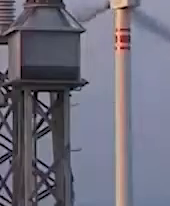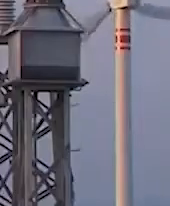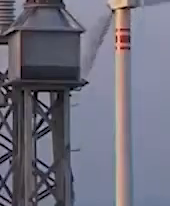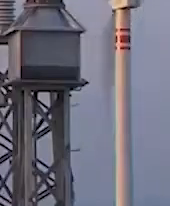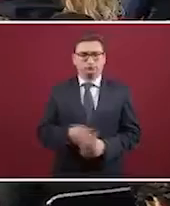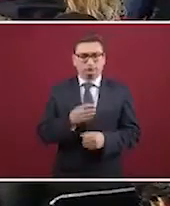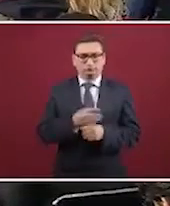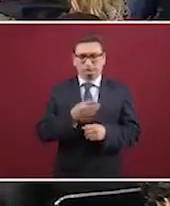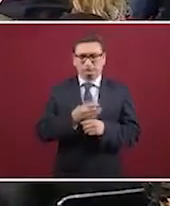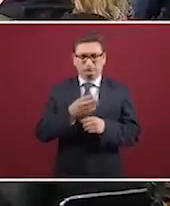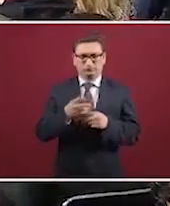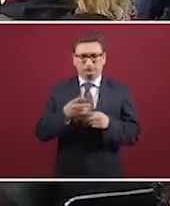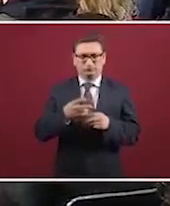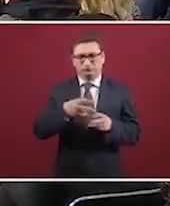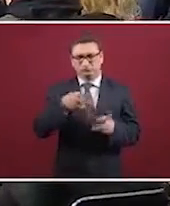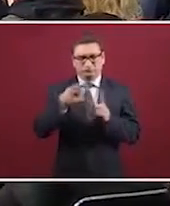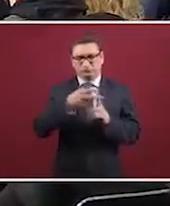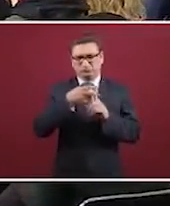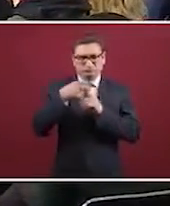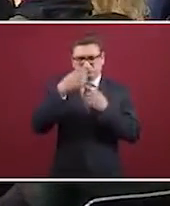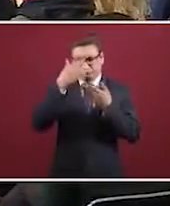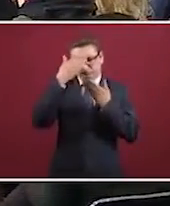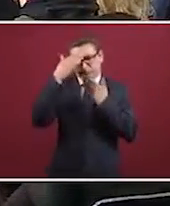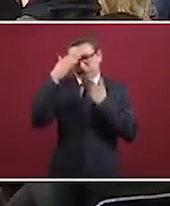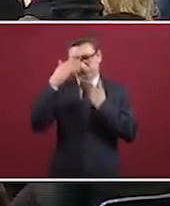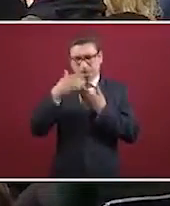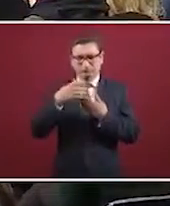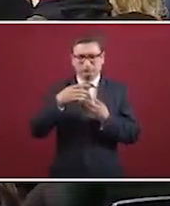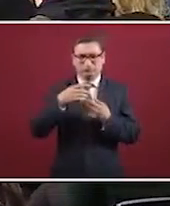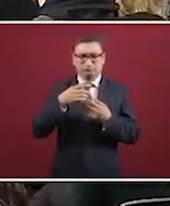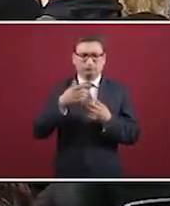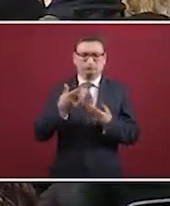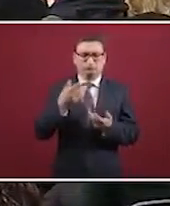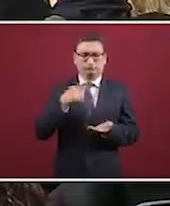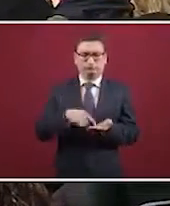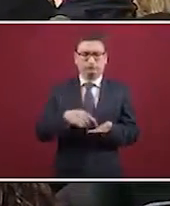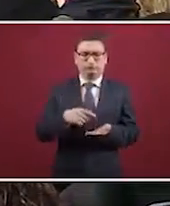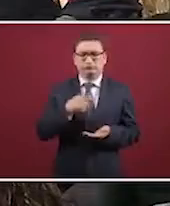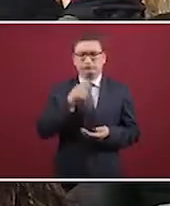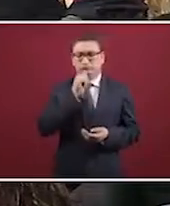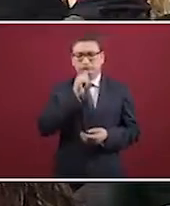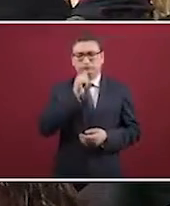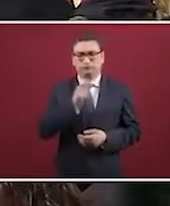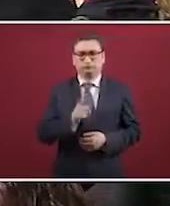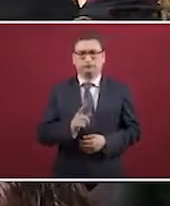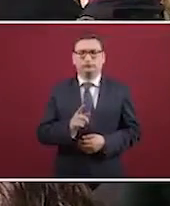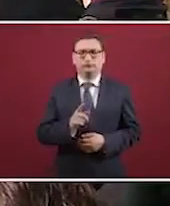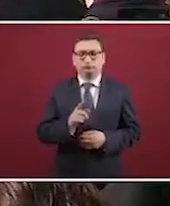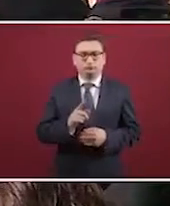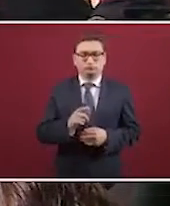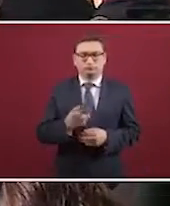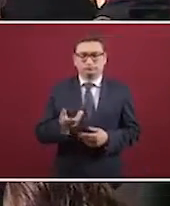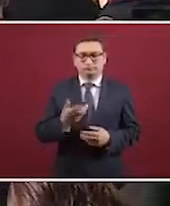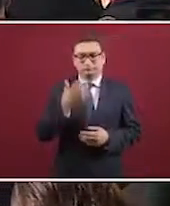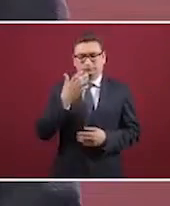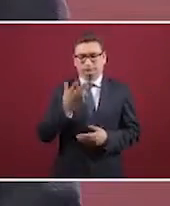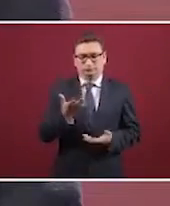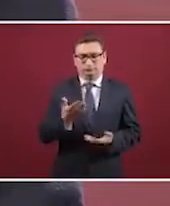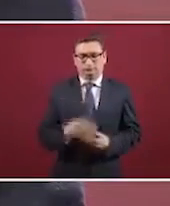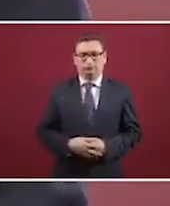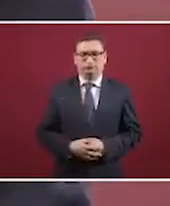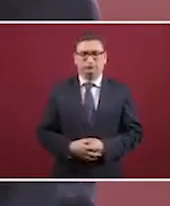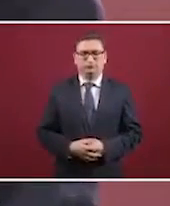empresas como del gobierno reiteró que son otros tiempos y las empresas deben dejar de luchar y cometer actos de influyentismo y